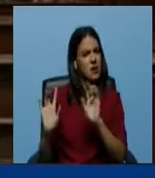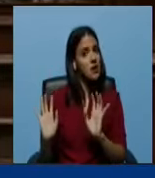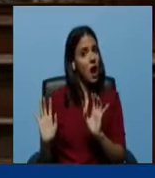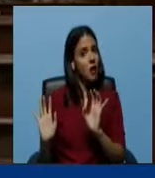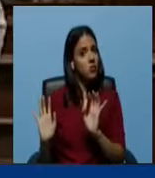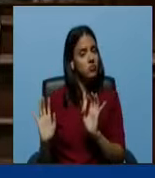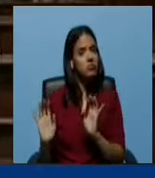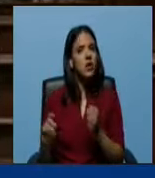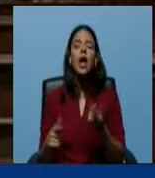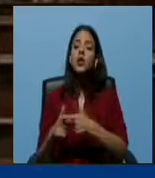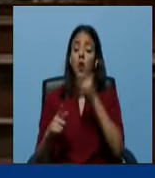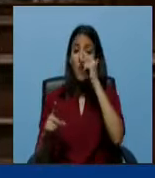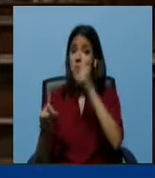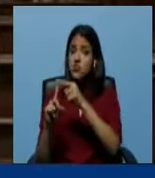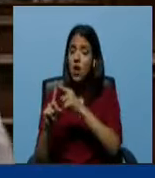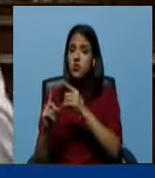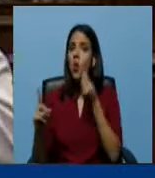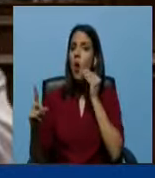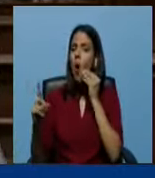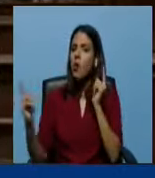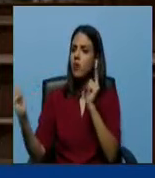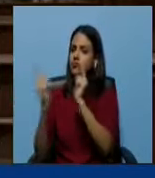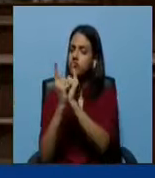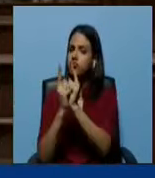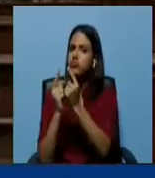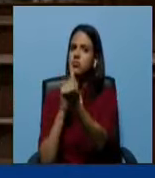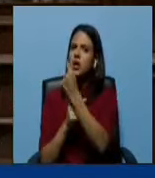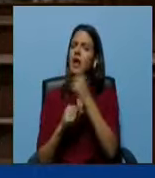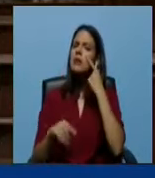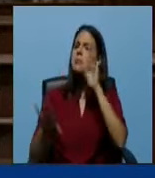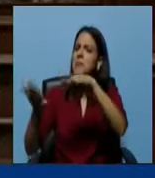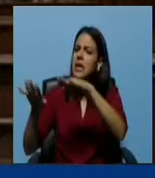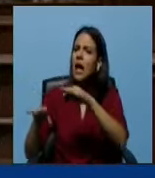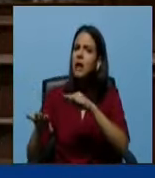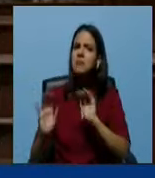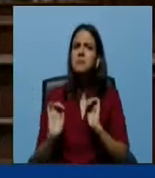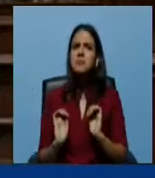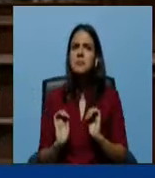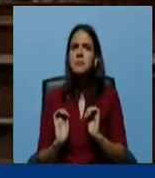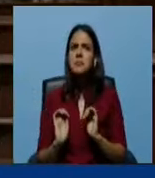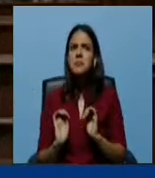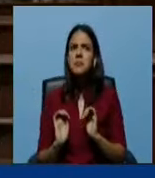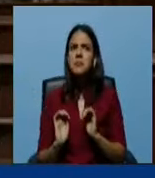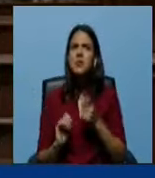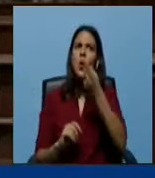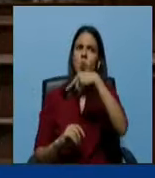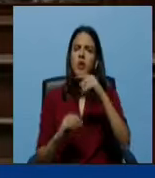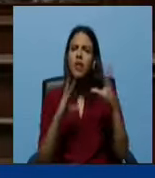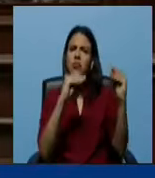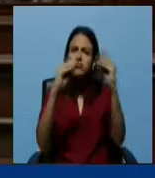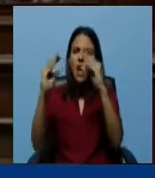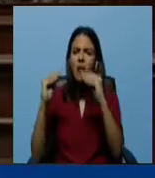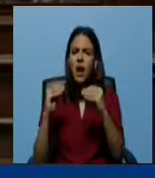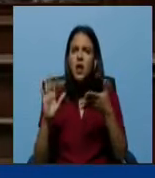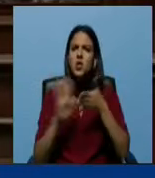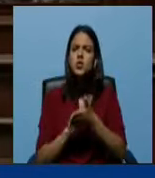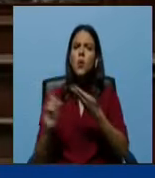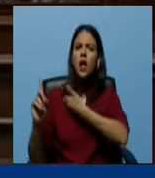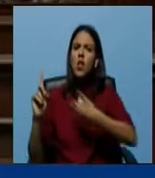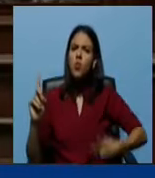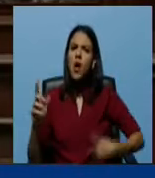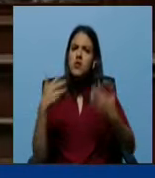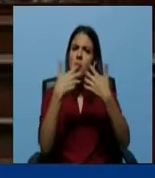Y ese chamo se me acercó y me dijo, oye, mira, hablaron los dueños de la